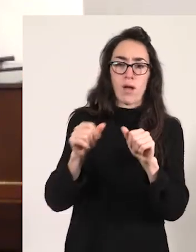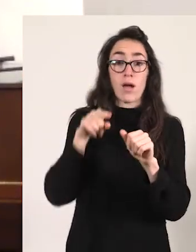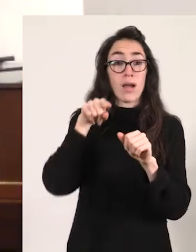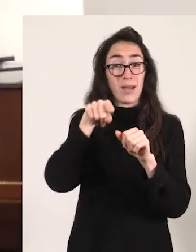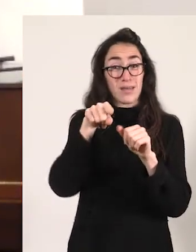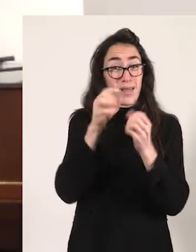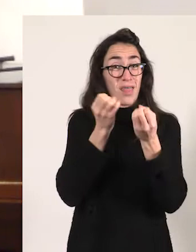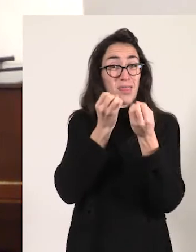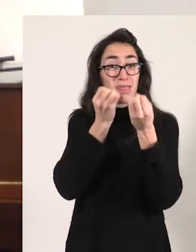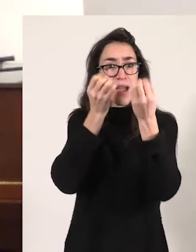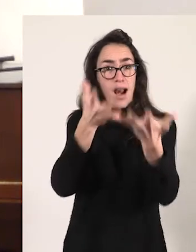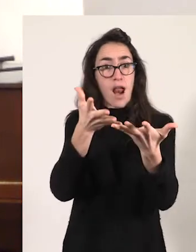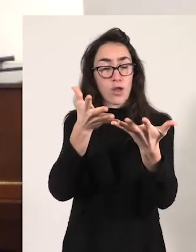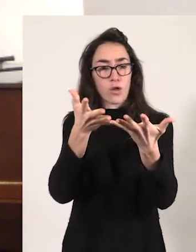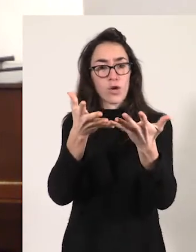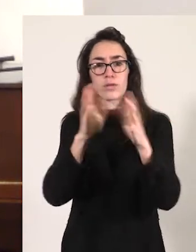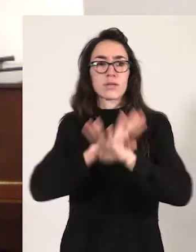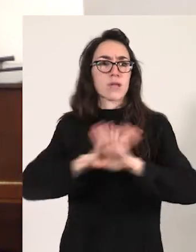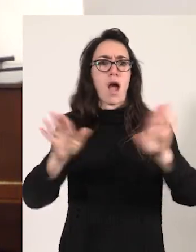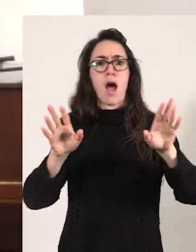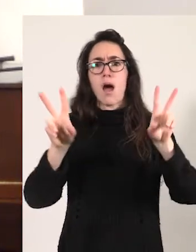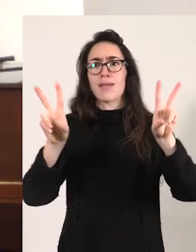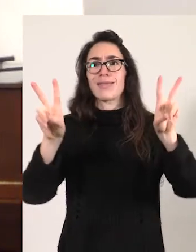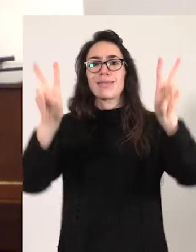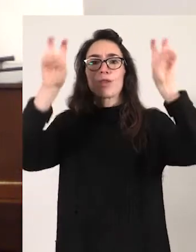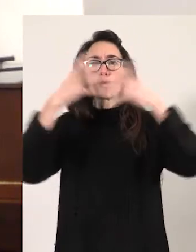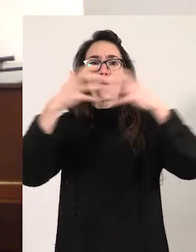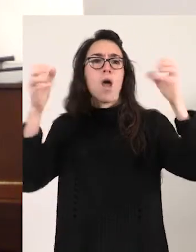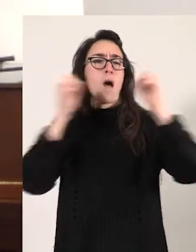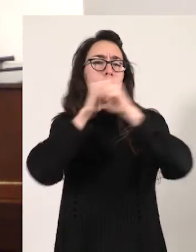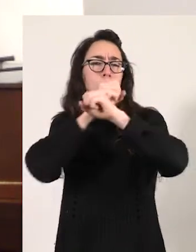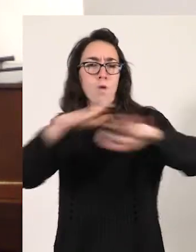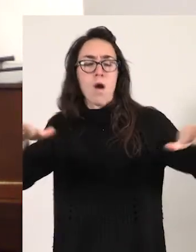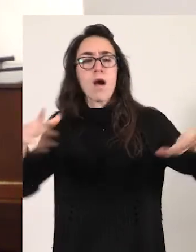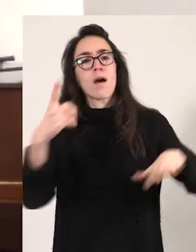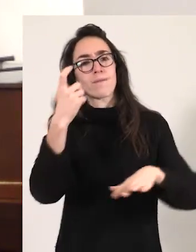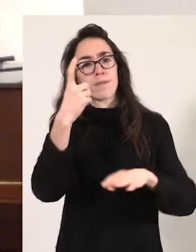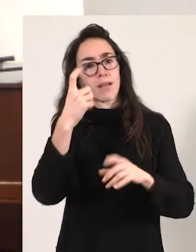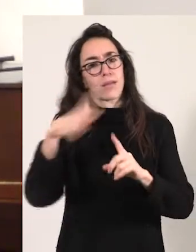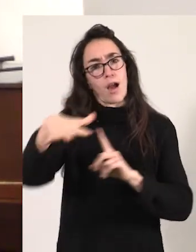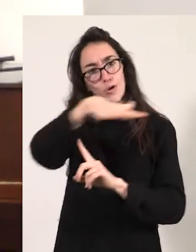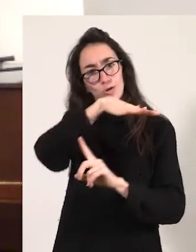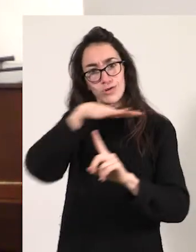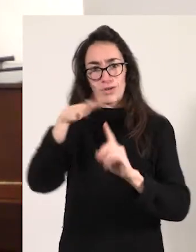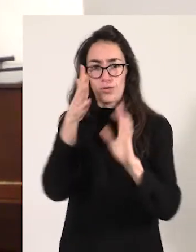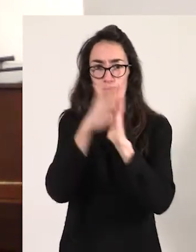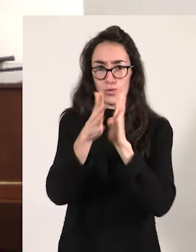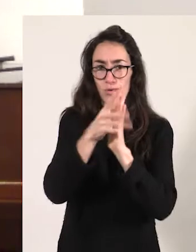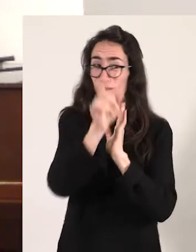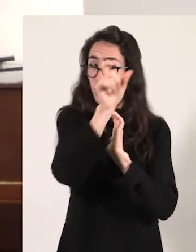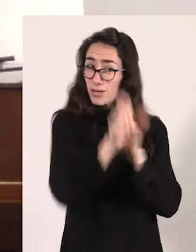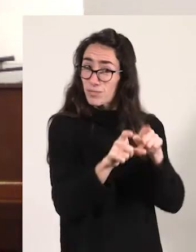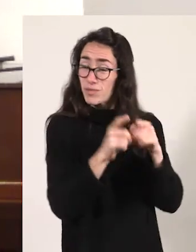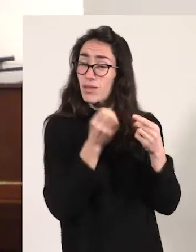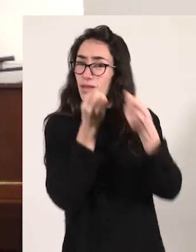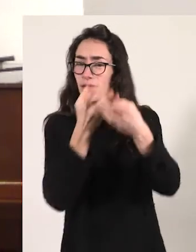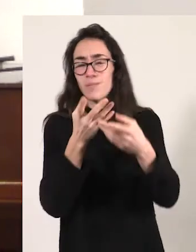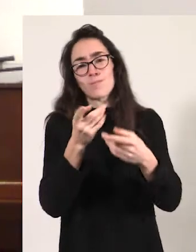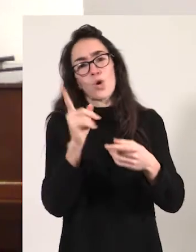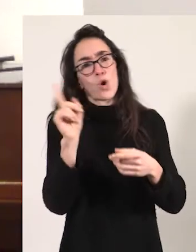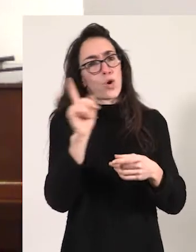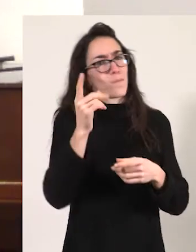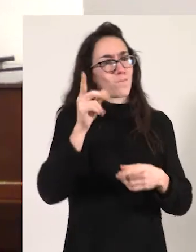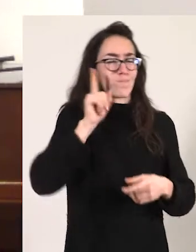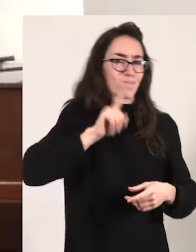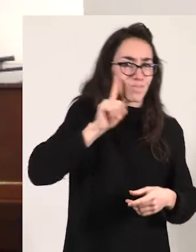¿no? No puede ser que se vuelquen ese tipo de declaraciones, que se conviertan en titulares y que no se explique que lo que está diciendo esa persona